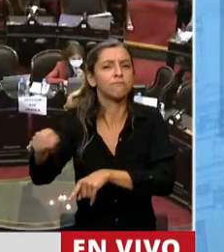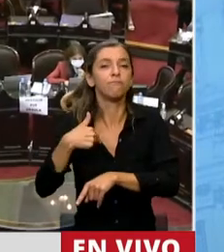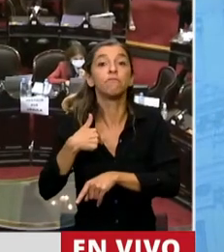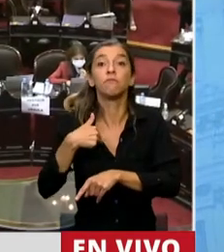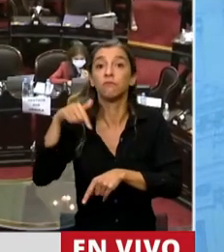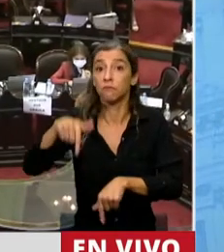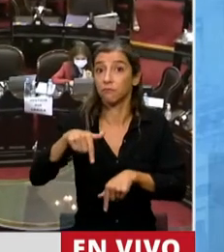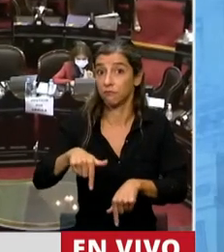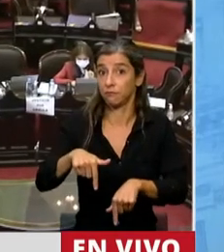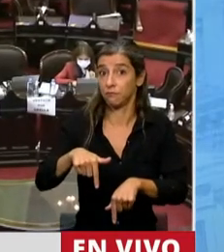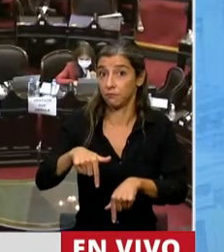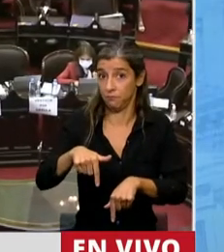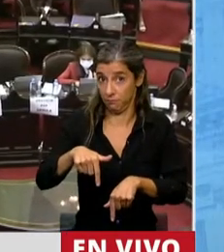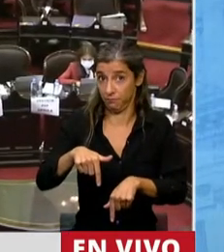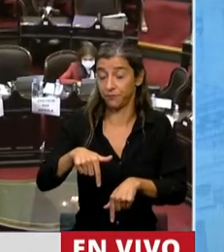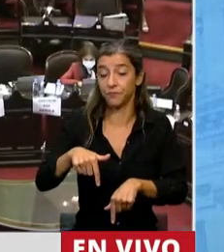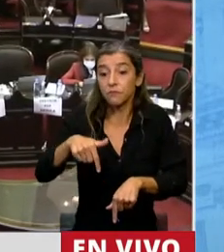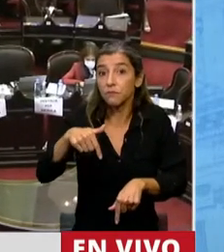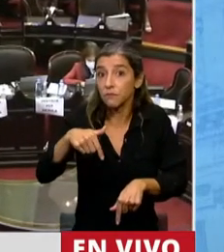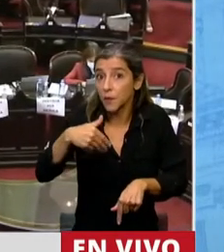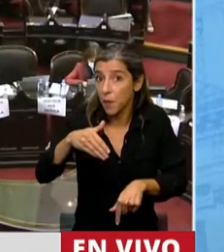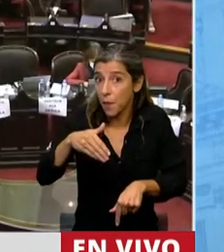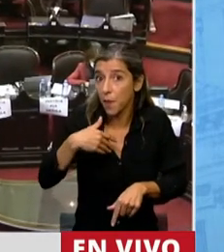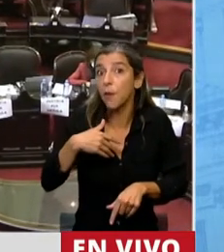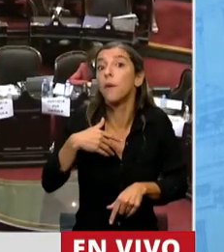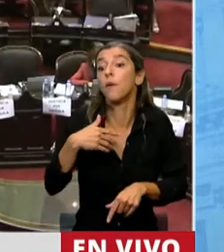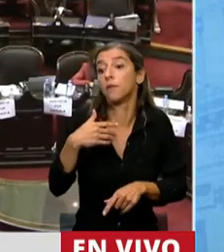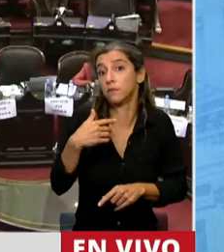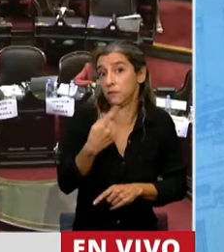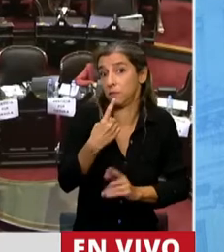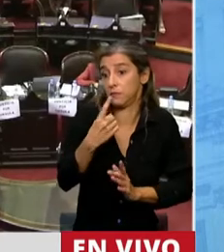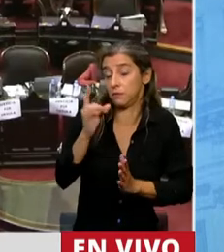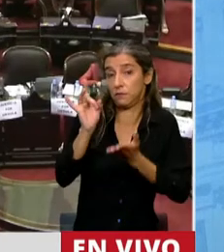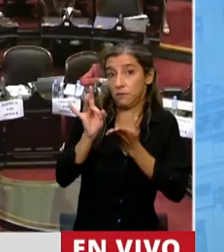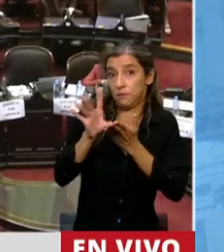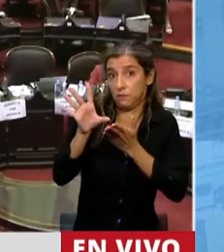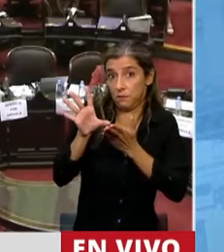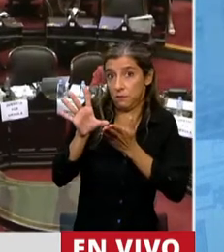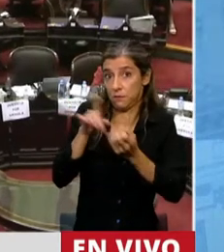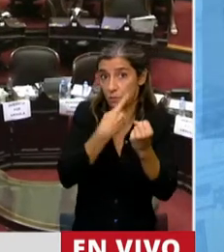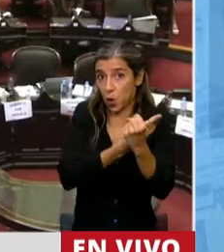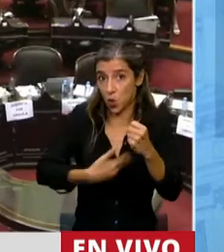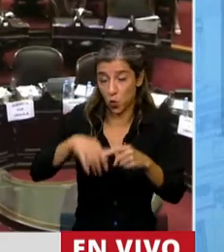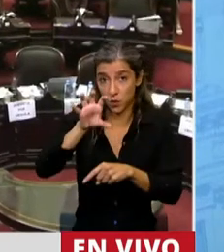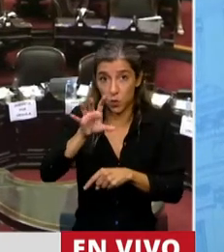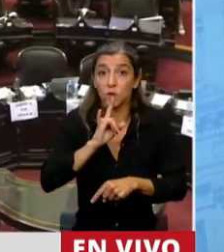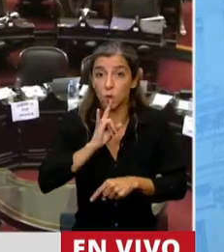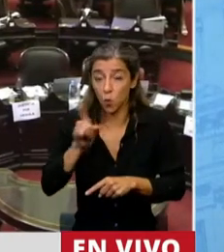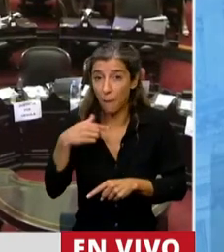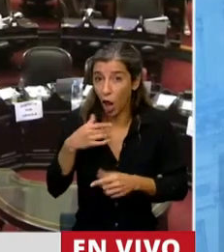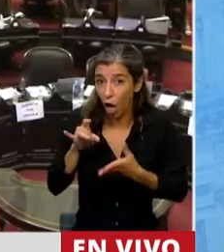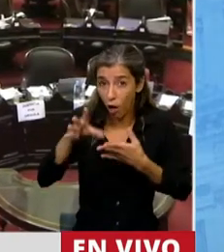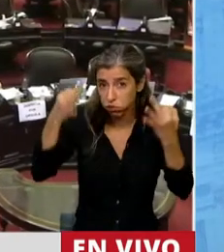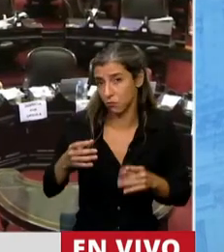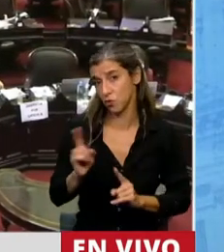punto de ser echado impunemente del Poder Judicial de la provincia de Tucumán por haber